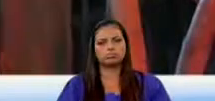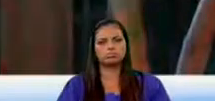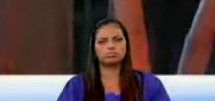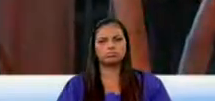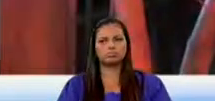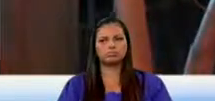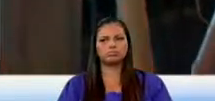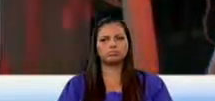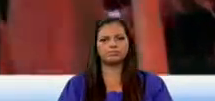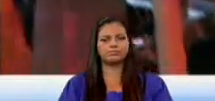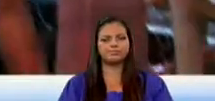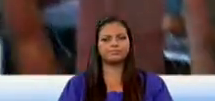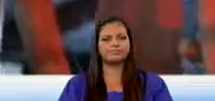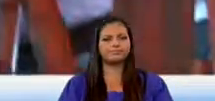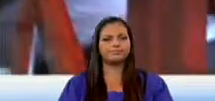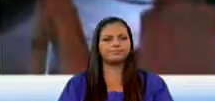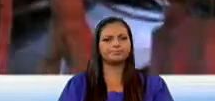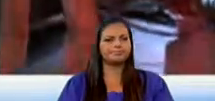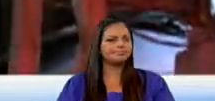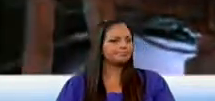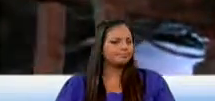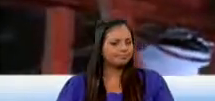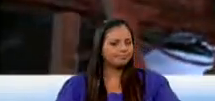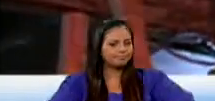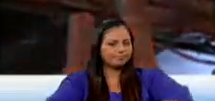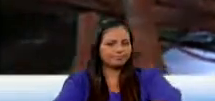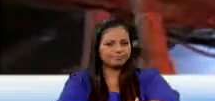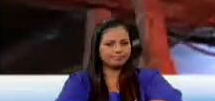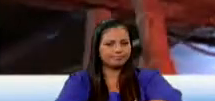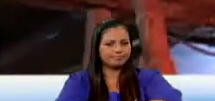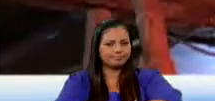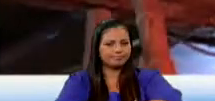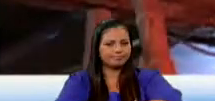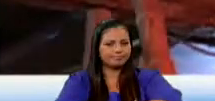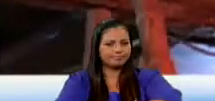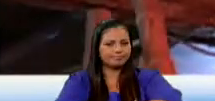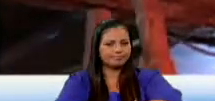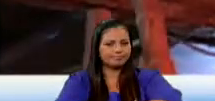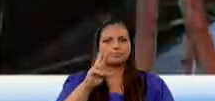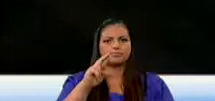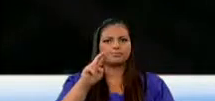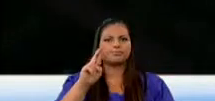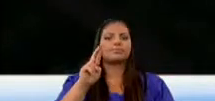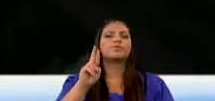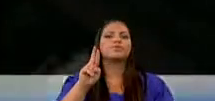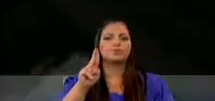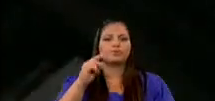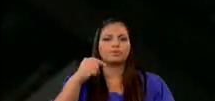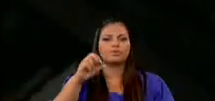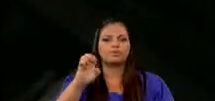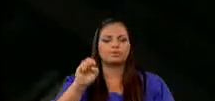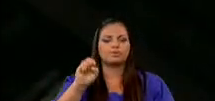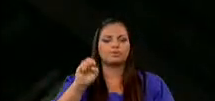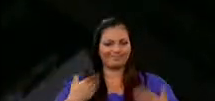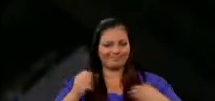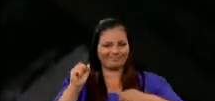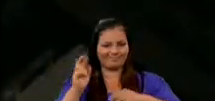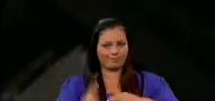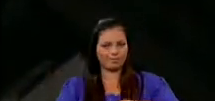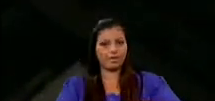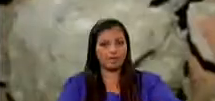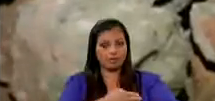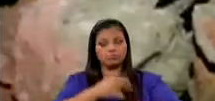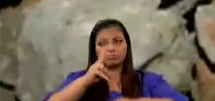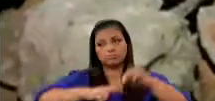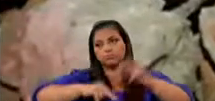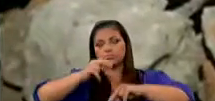En la vivienda ubicada en las calles Camilo de Estruje y Avenida del Ejército, sur de Guayaquil, se realizaban trabajos de